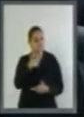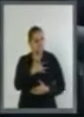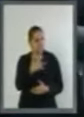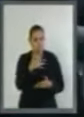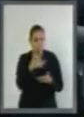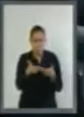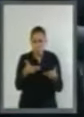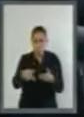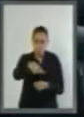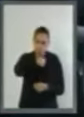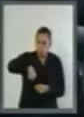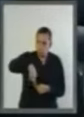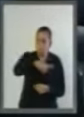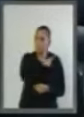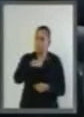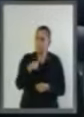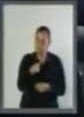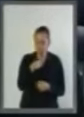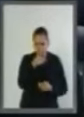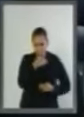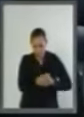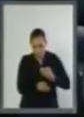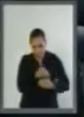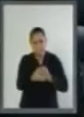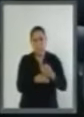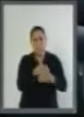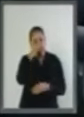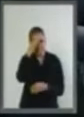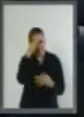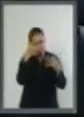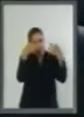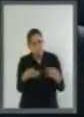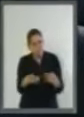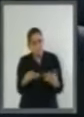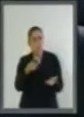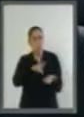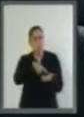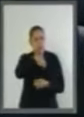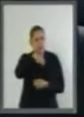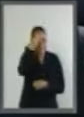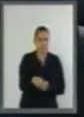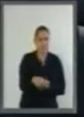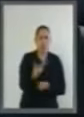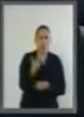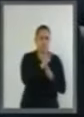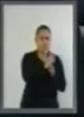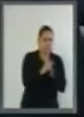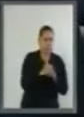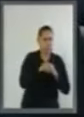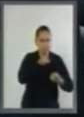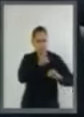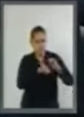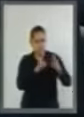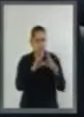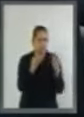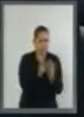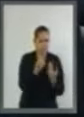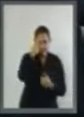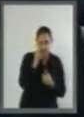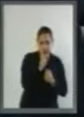ruta en la política que ha tenido México siempre para llamar a las naciones a que los conflictos se